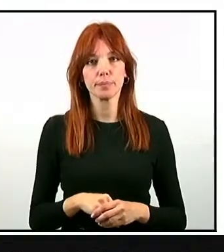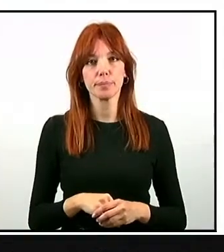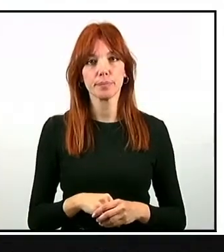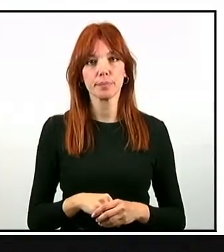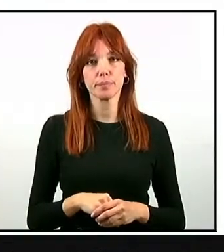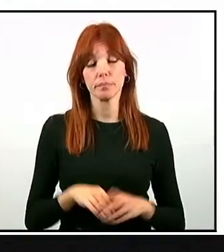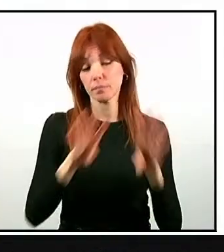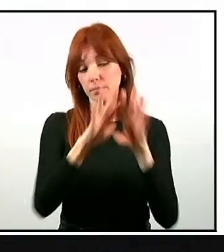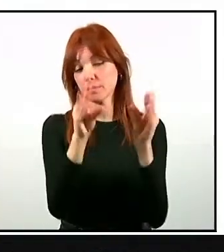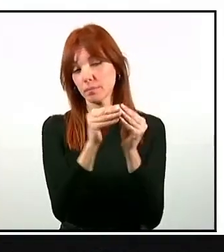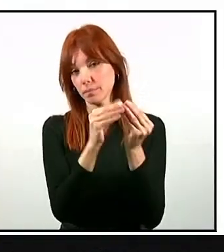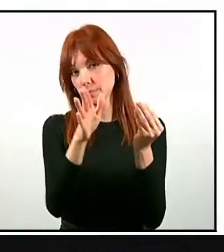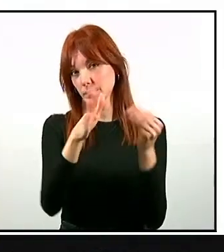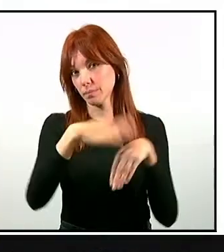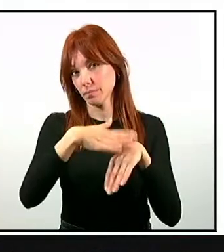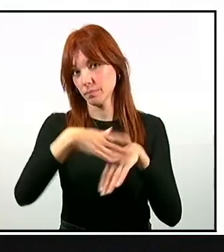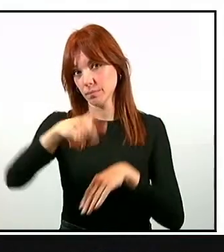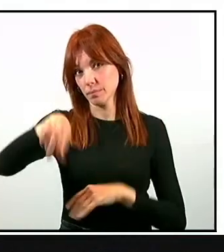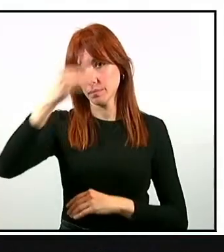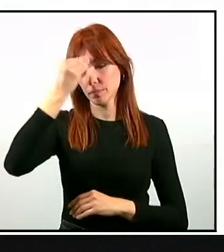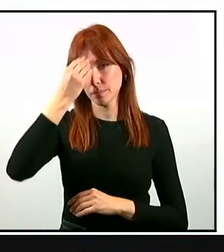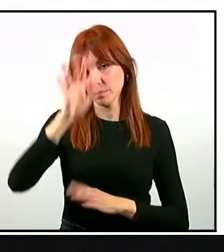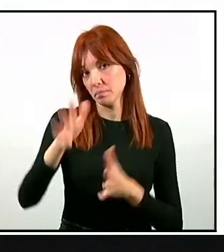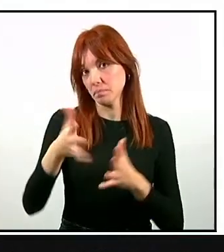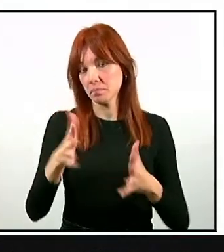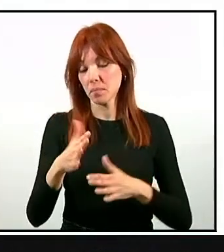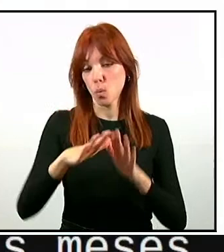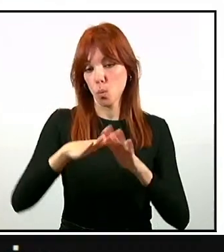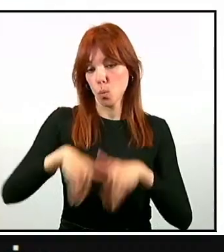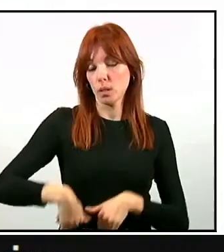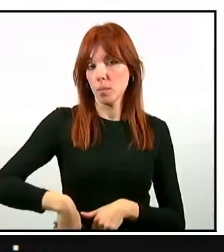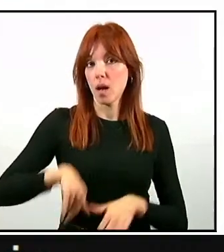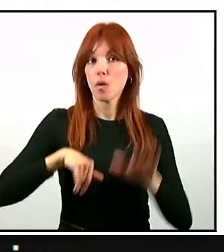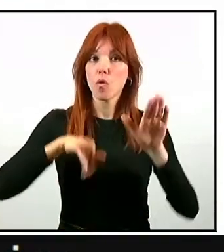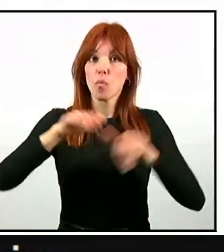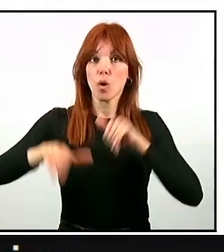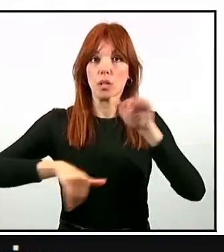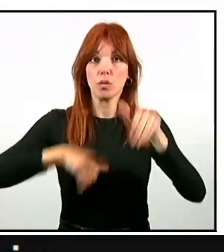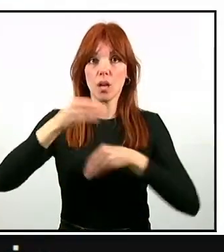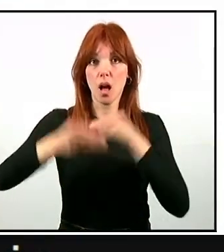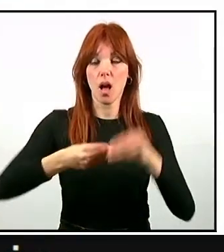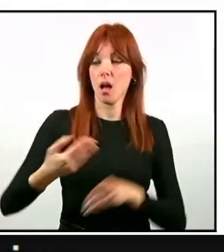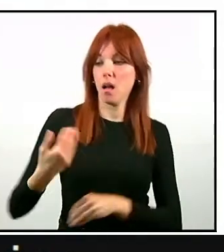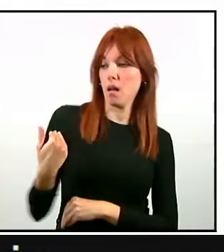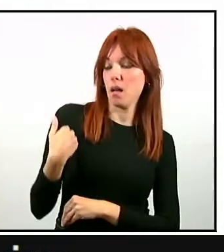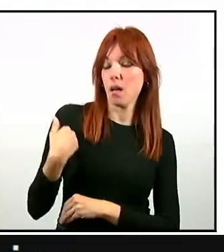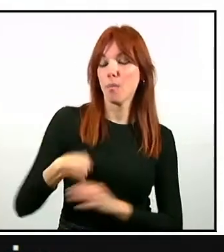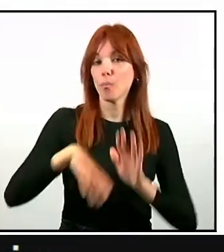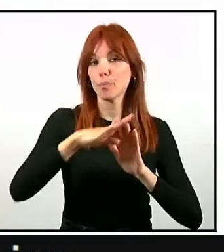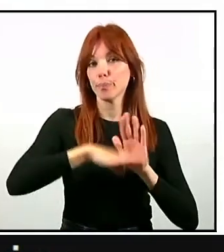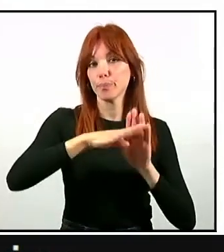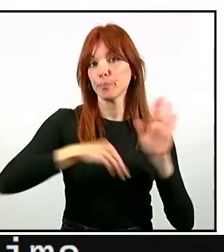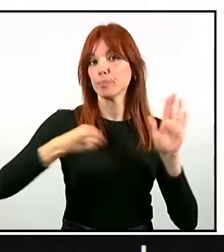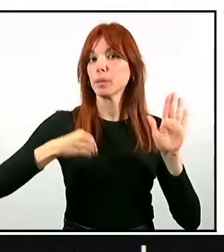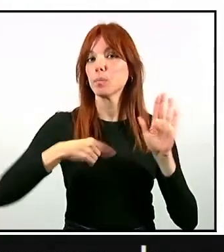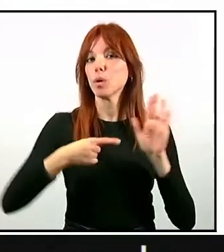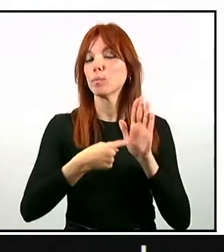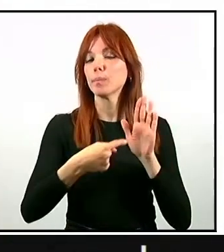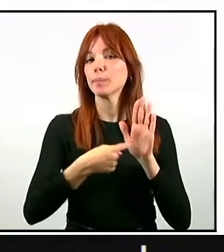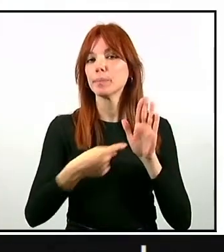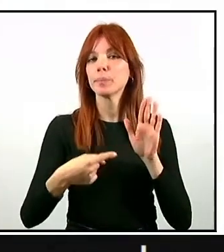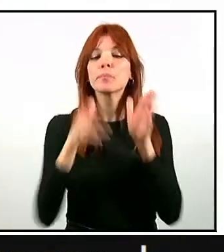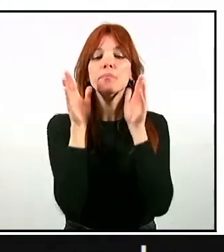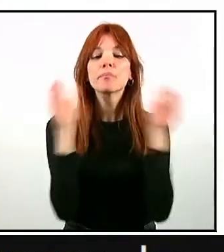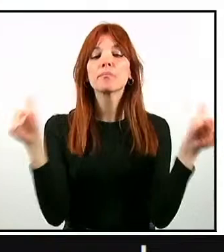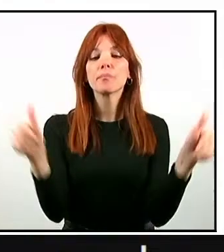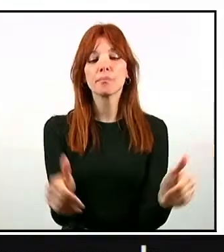que os hagáis una idea de la última convocatoria que se realizó, este programa ha servido para